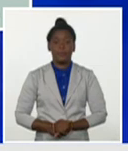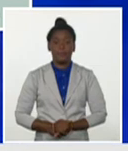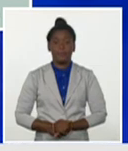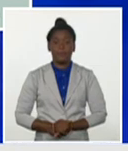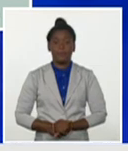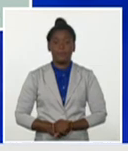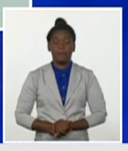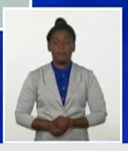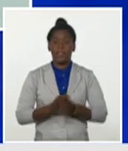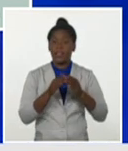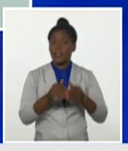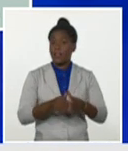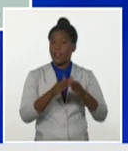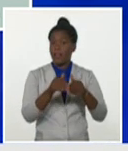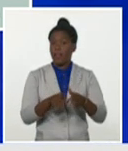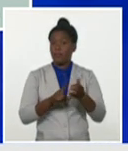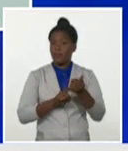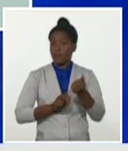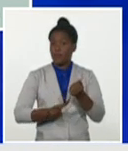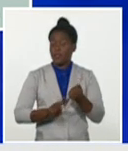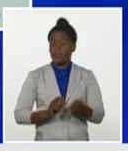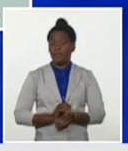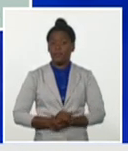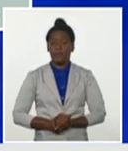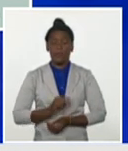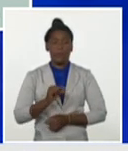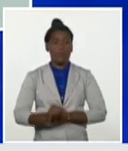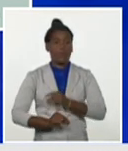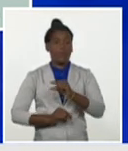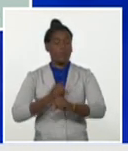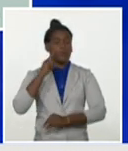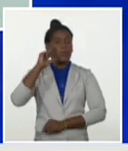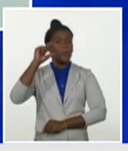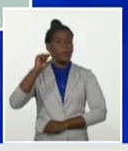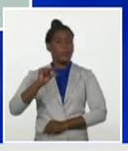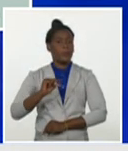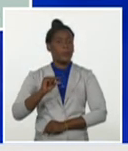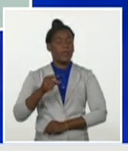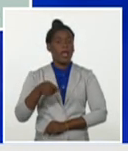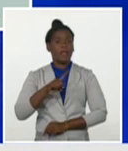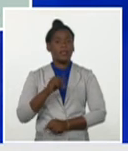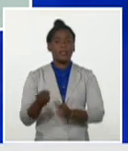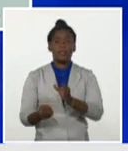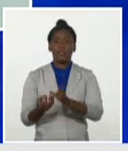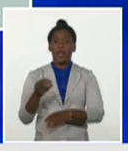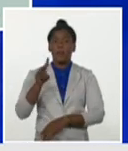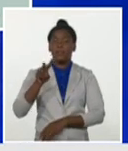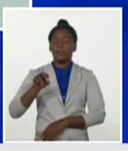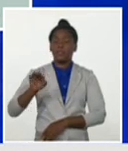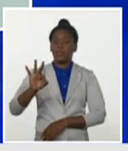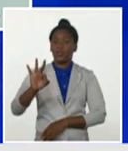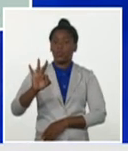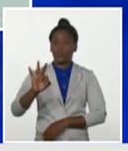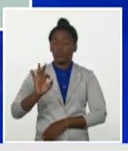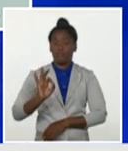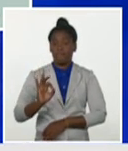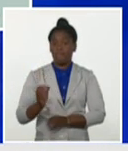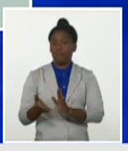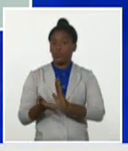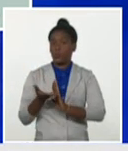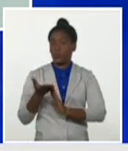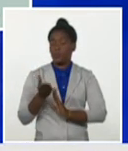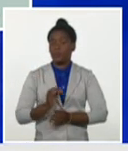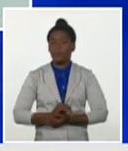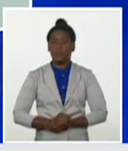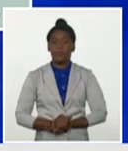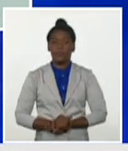Granma, que había ido logrando una disminución ayer con 28 casos autóctonos, 15 más que la jornada anterior.